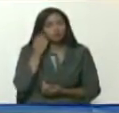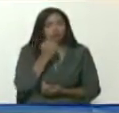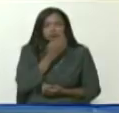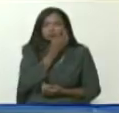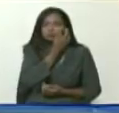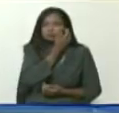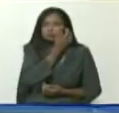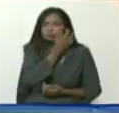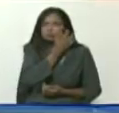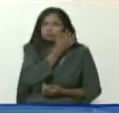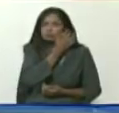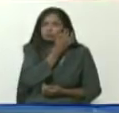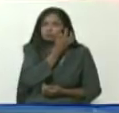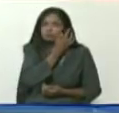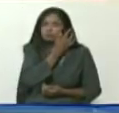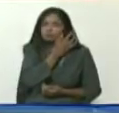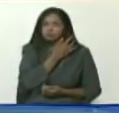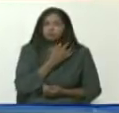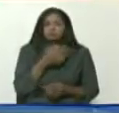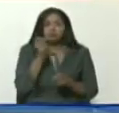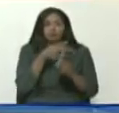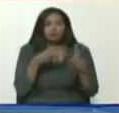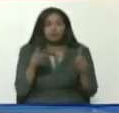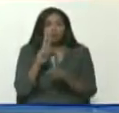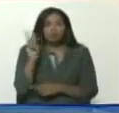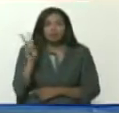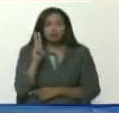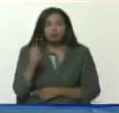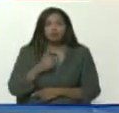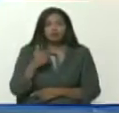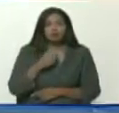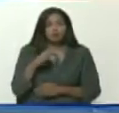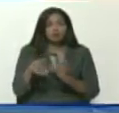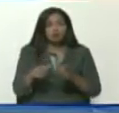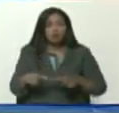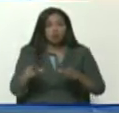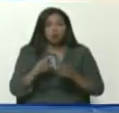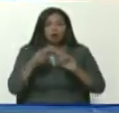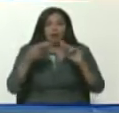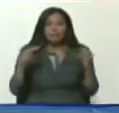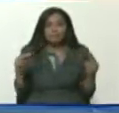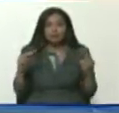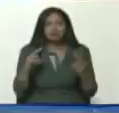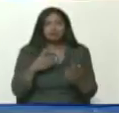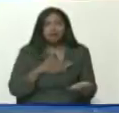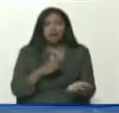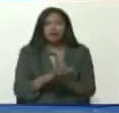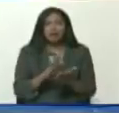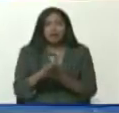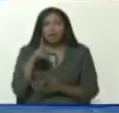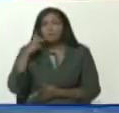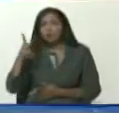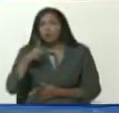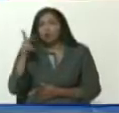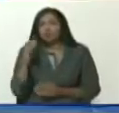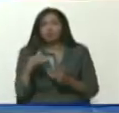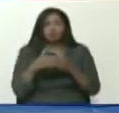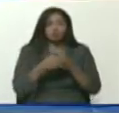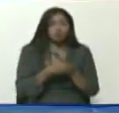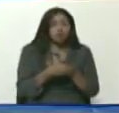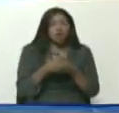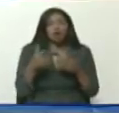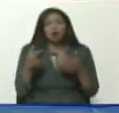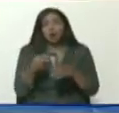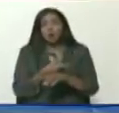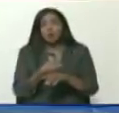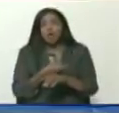pues. La Amazonas venezolano, que afortunadamente está en paz por las políticas de resguardo del gobierno